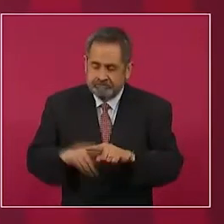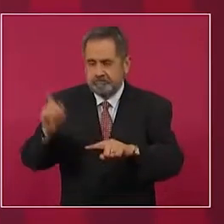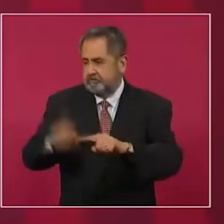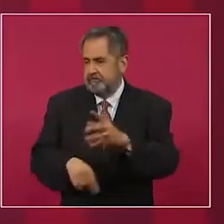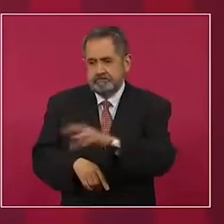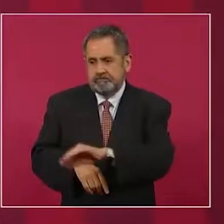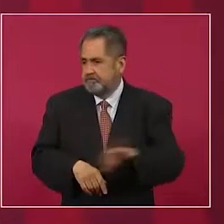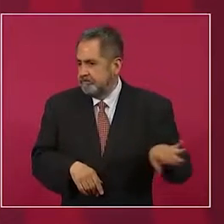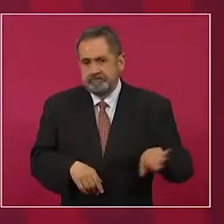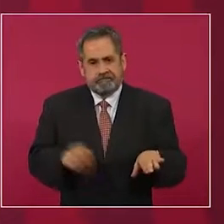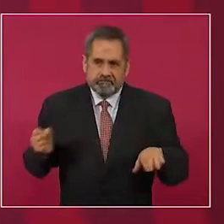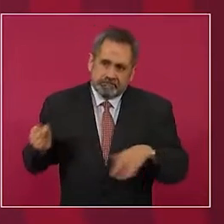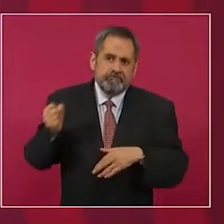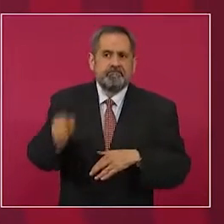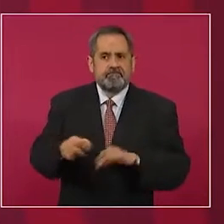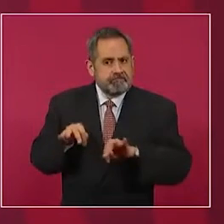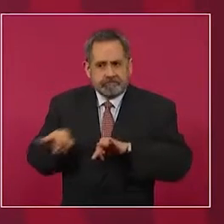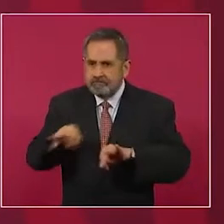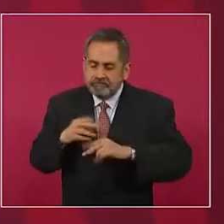todo